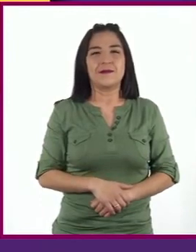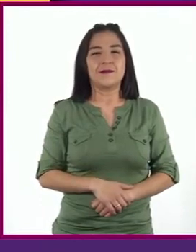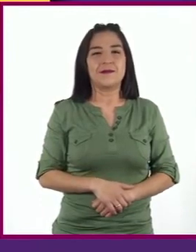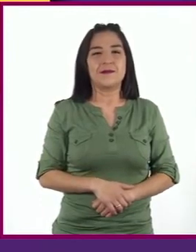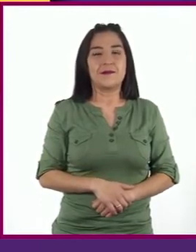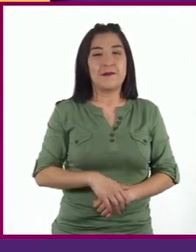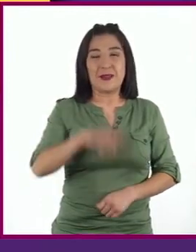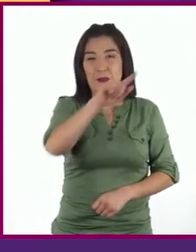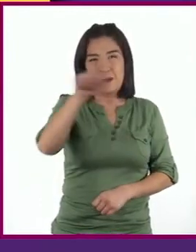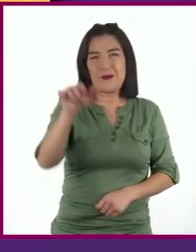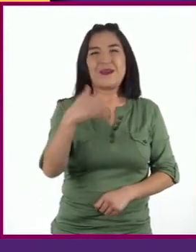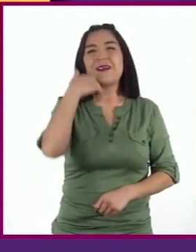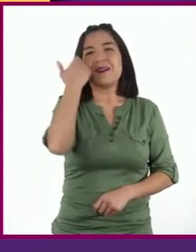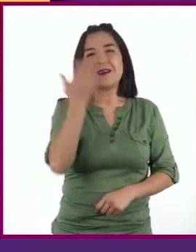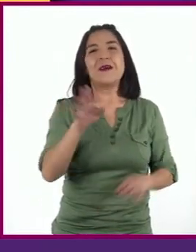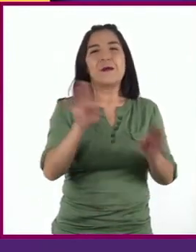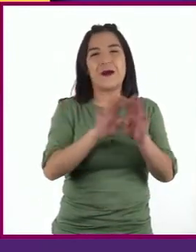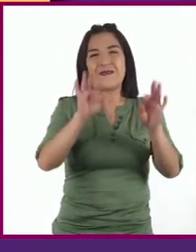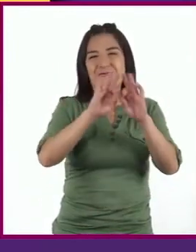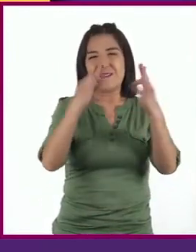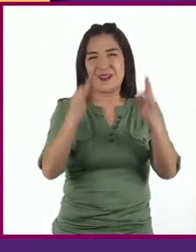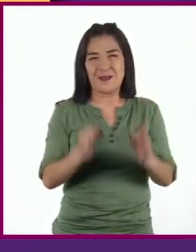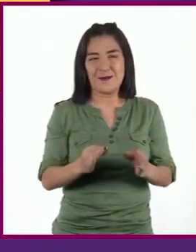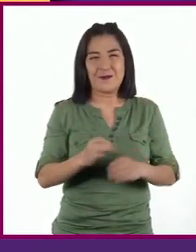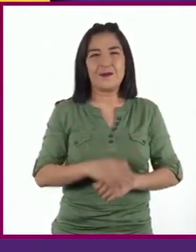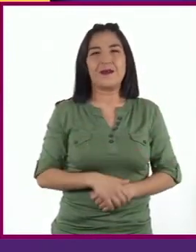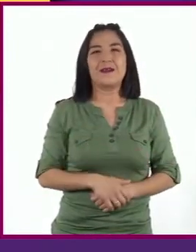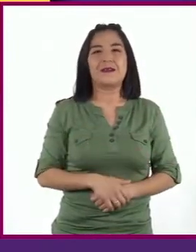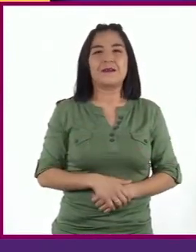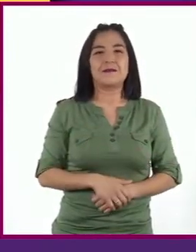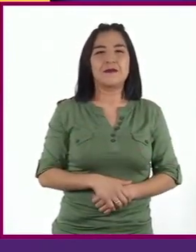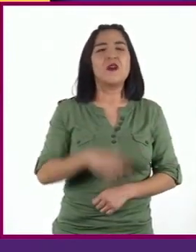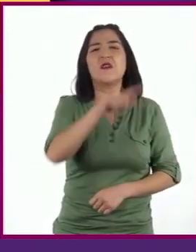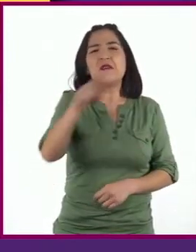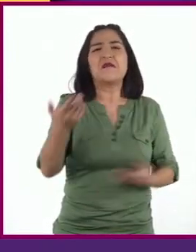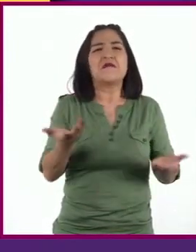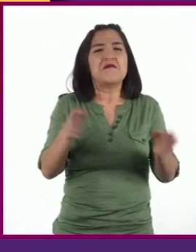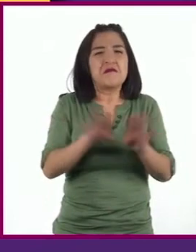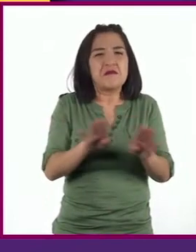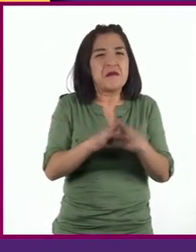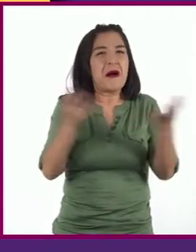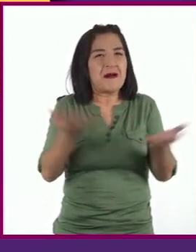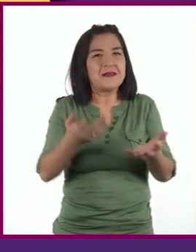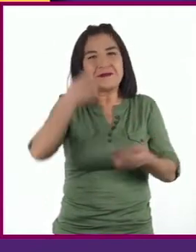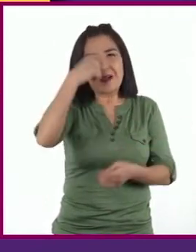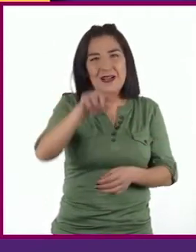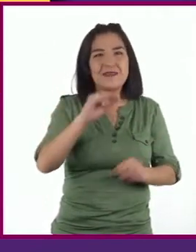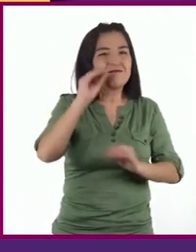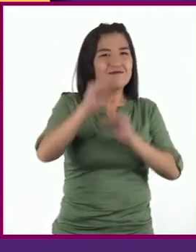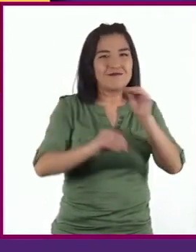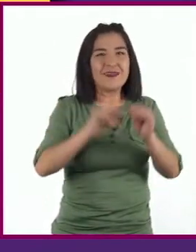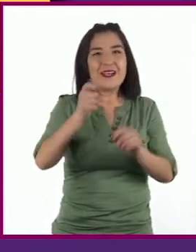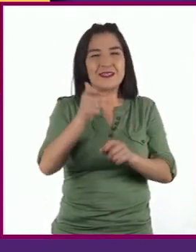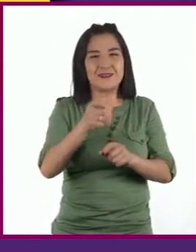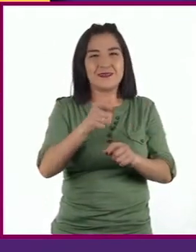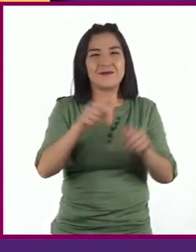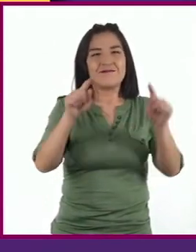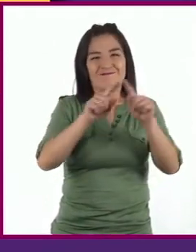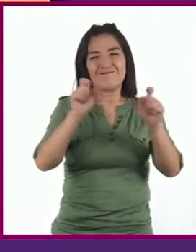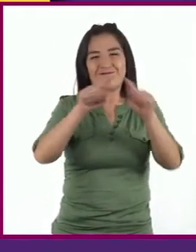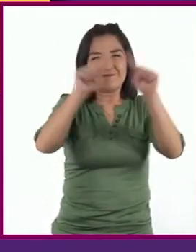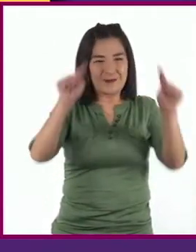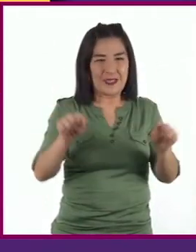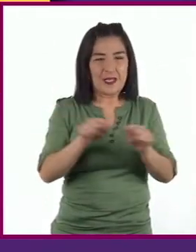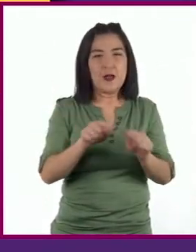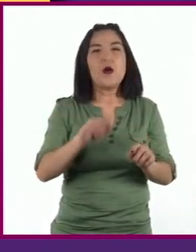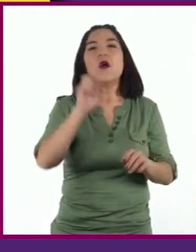Si quisieran acomodar la siguiente figura, ¿cómo le harían para acomodar el cuadrilátero de